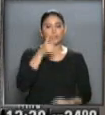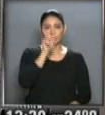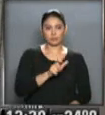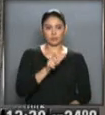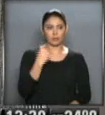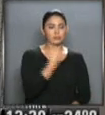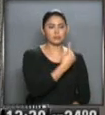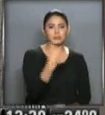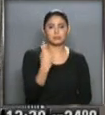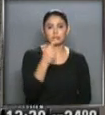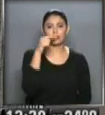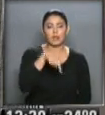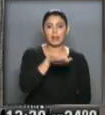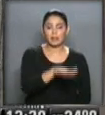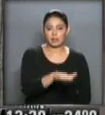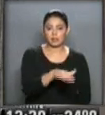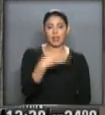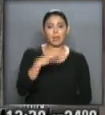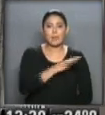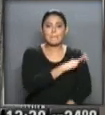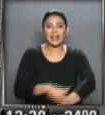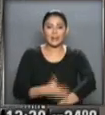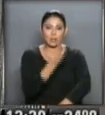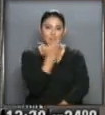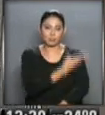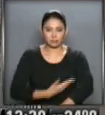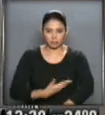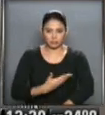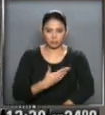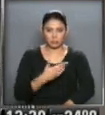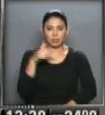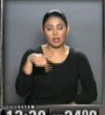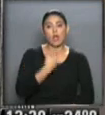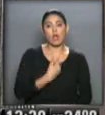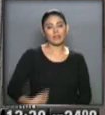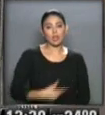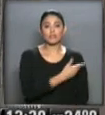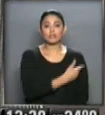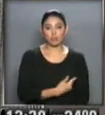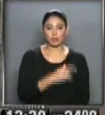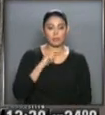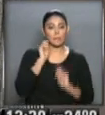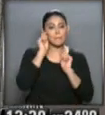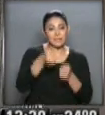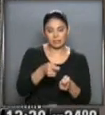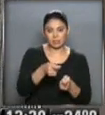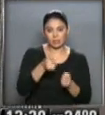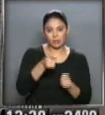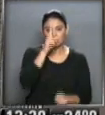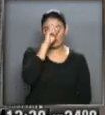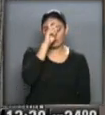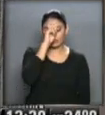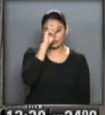los heridos, se trata de un menor a quien debieron amputarle la pierna, fue el gobernador bonaerense Daniel Scioli, quien visitó justamente el